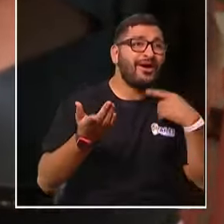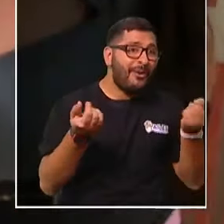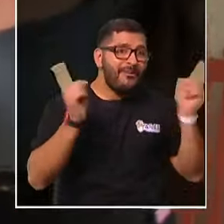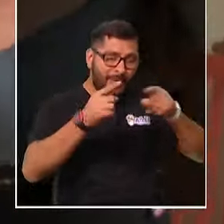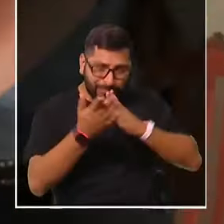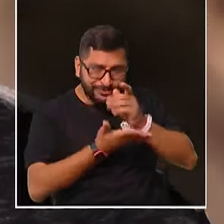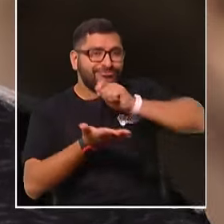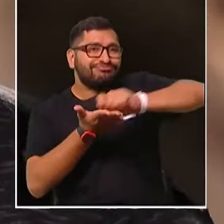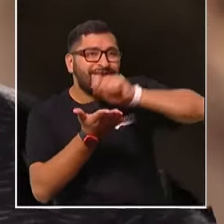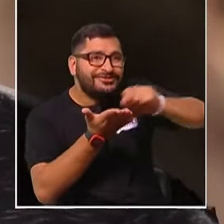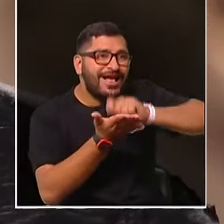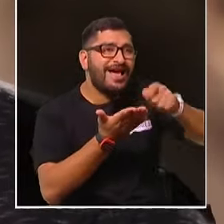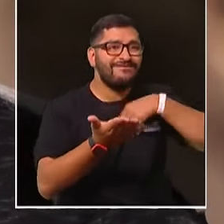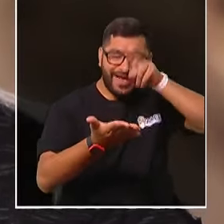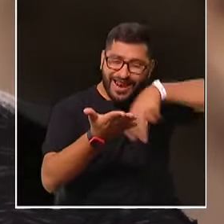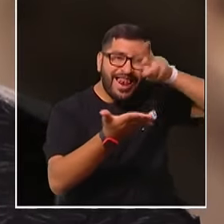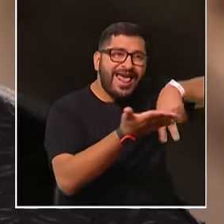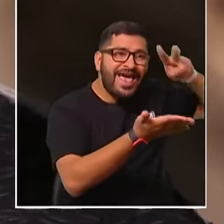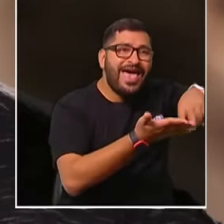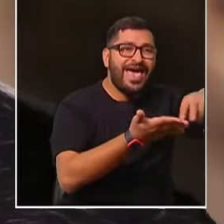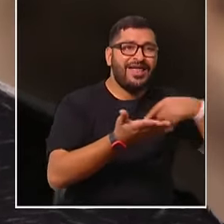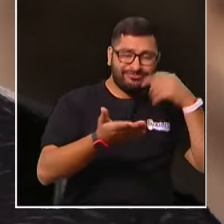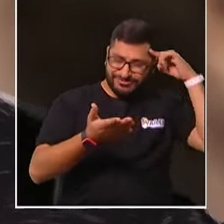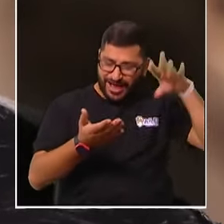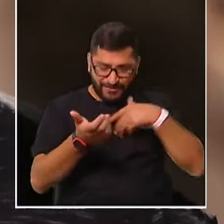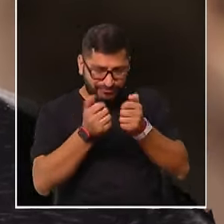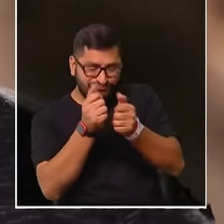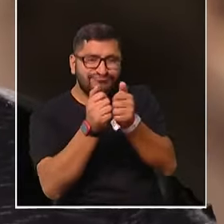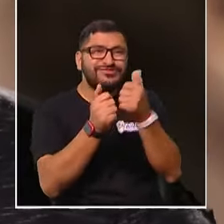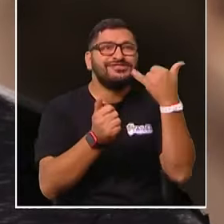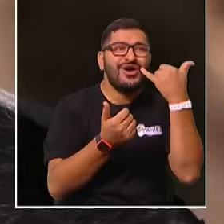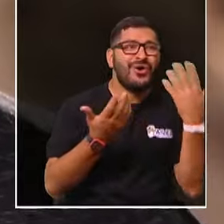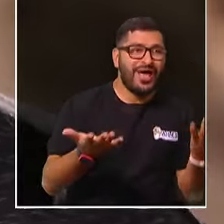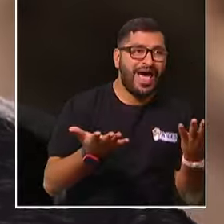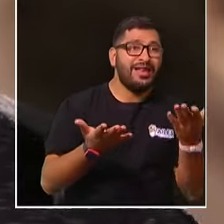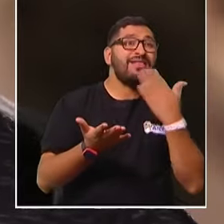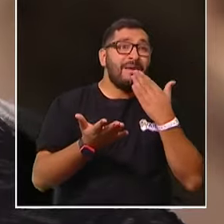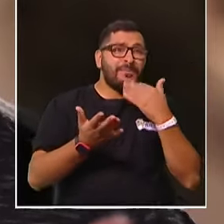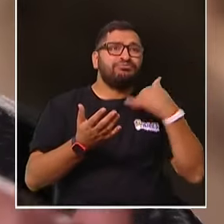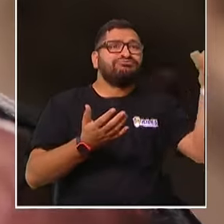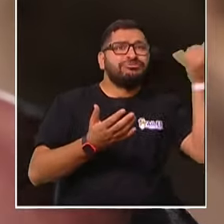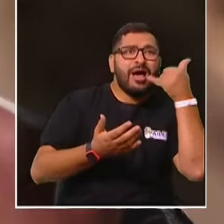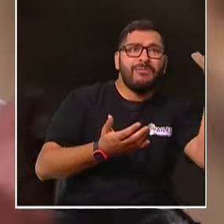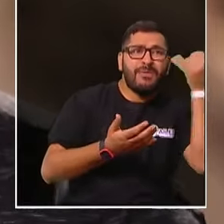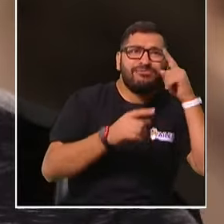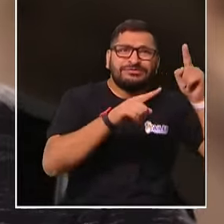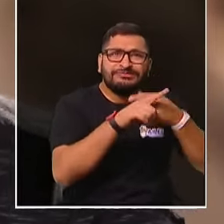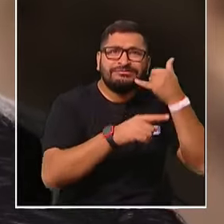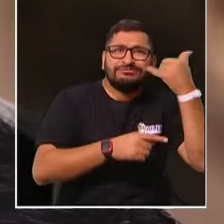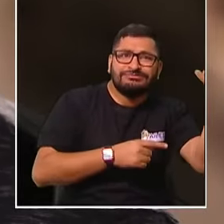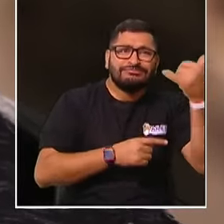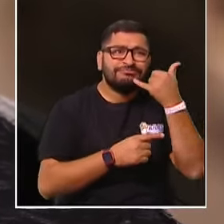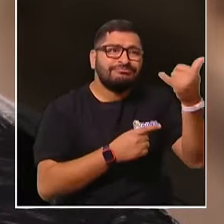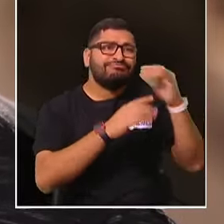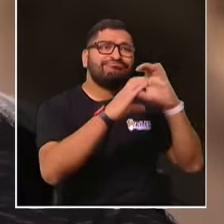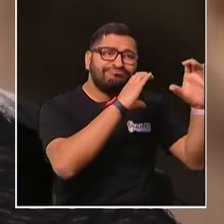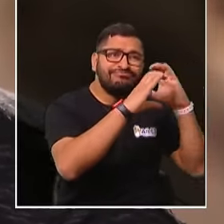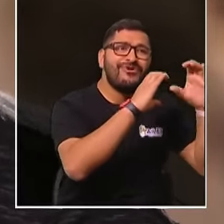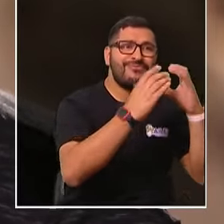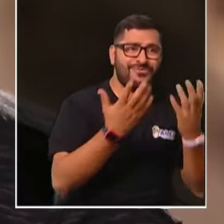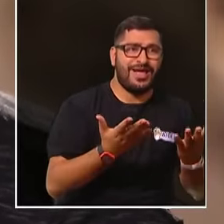a escribir, que volvió a leer, de que volvió a manejar su celular, de que volvió a llamarme por teléfono nuevamente y ver el